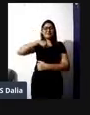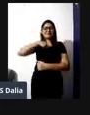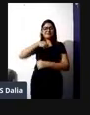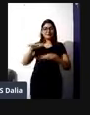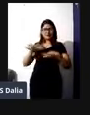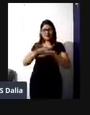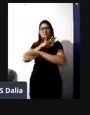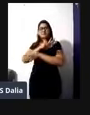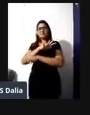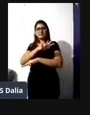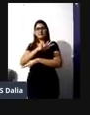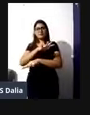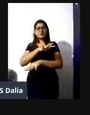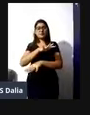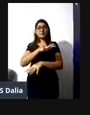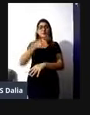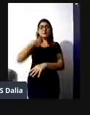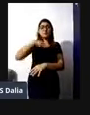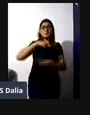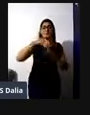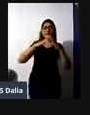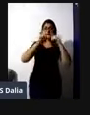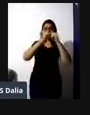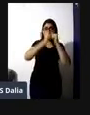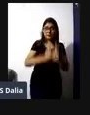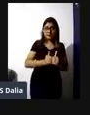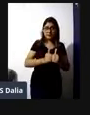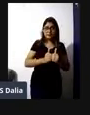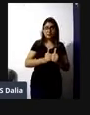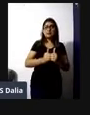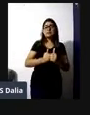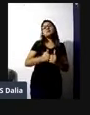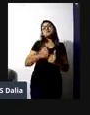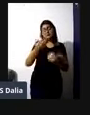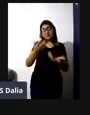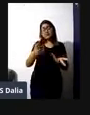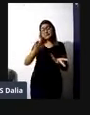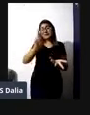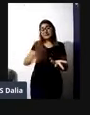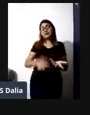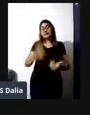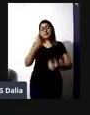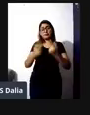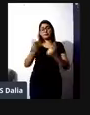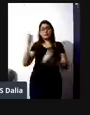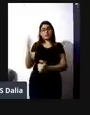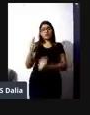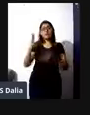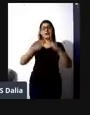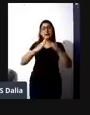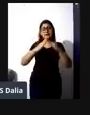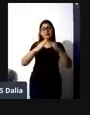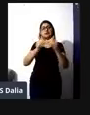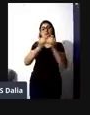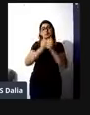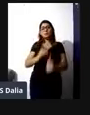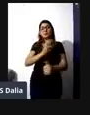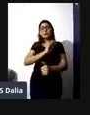nos permite quedarnos en casa a quienes tenemos la fortuna, insisto, de poder quedarnos en casa para